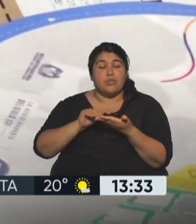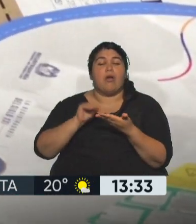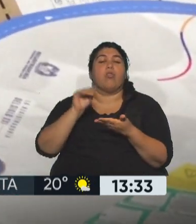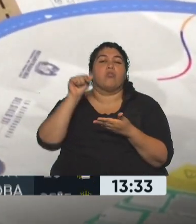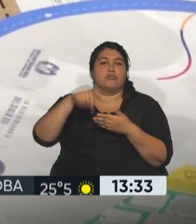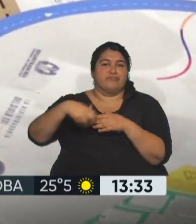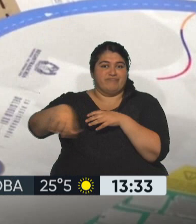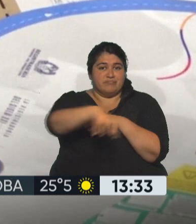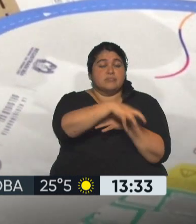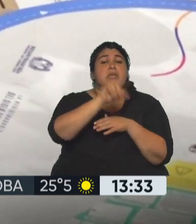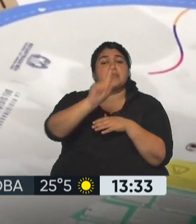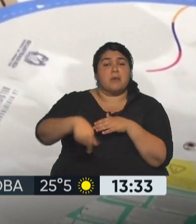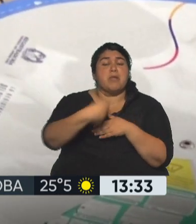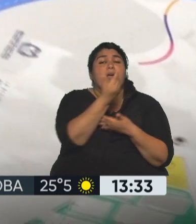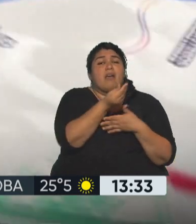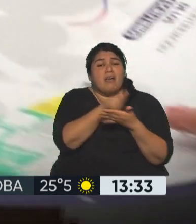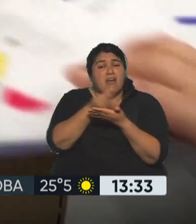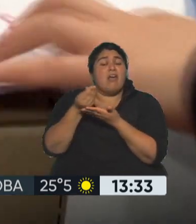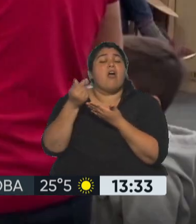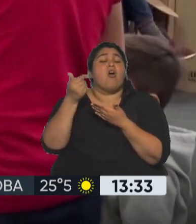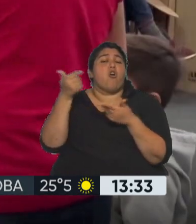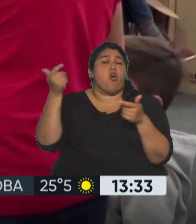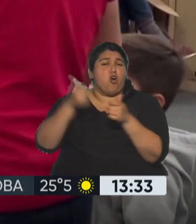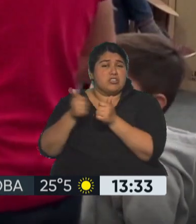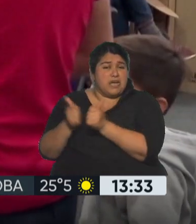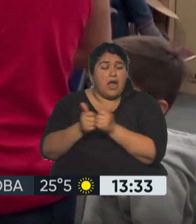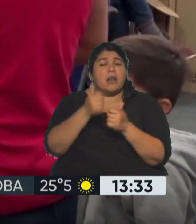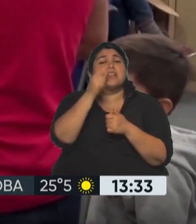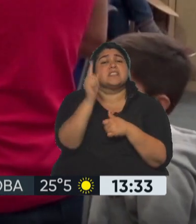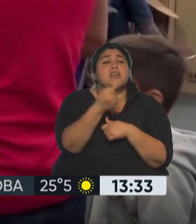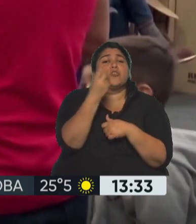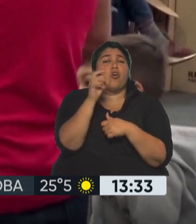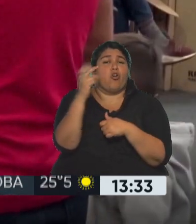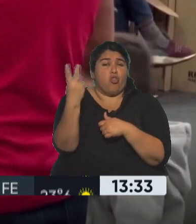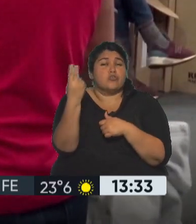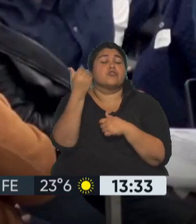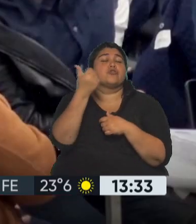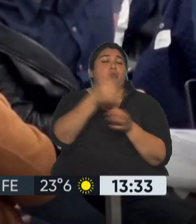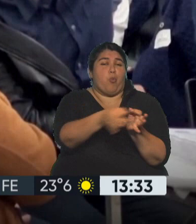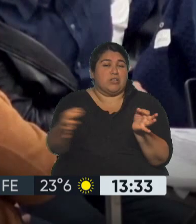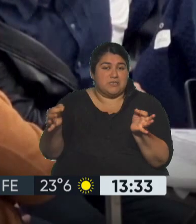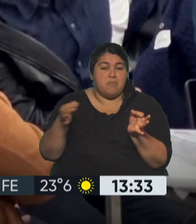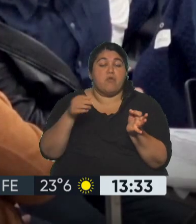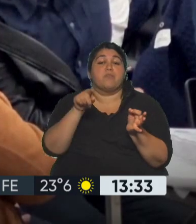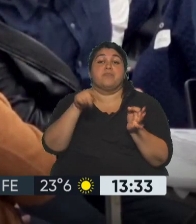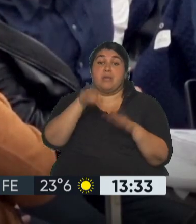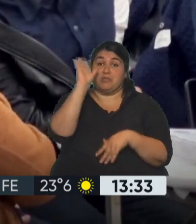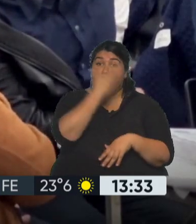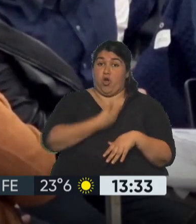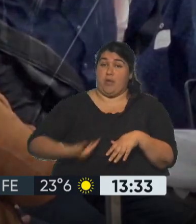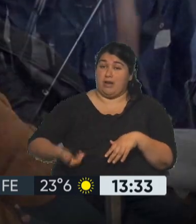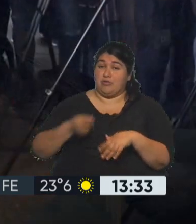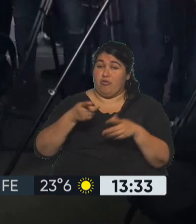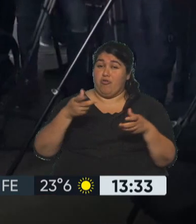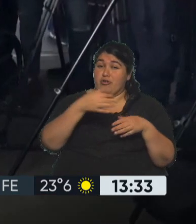departamentales y a los alcaldes y concejales de 1.102 municipios en todo el país. La mayor parte de las gobernaciones y las